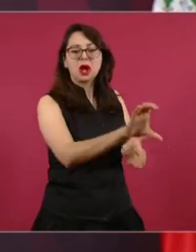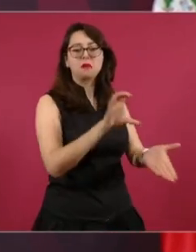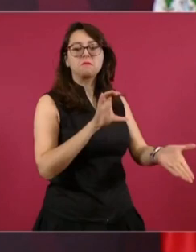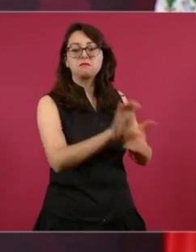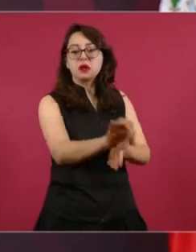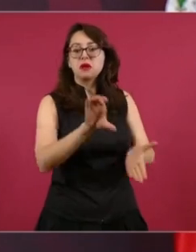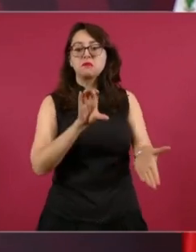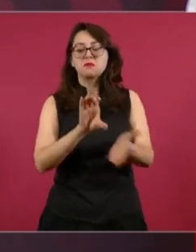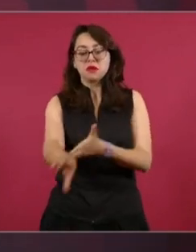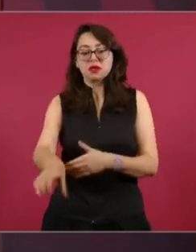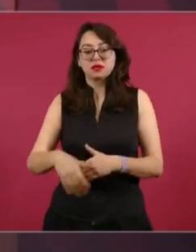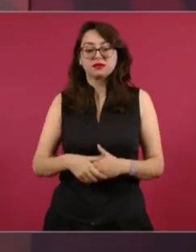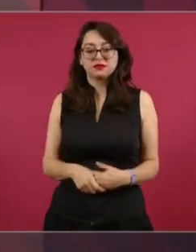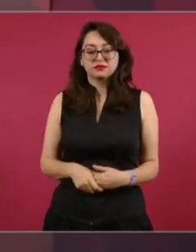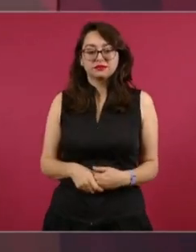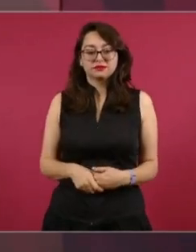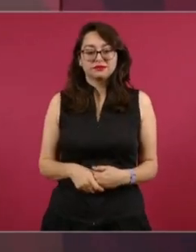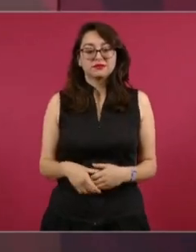el avalúo